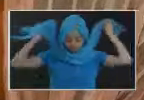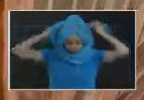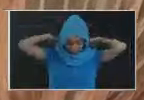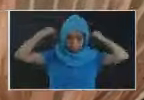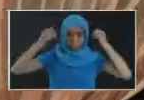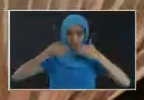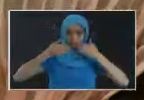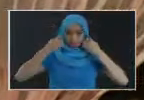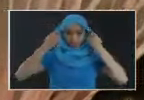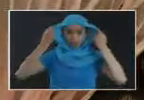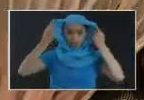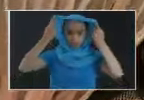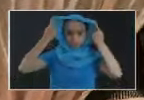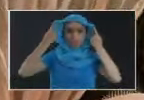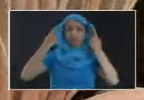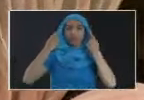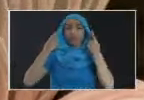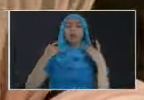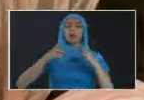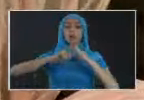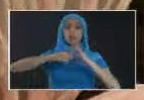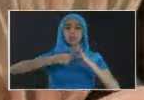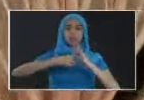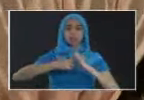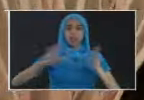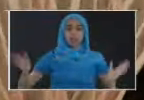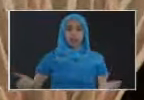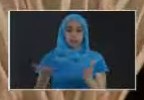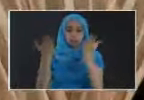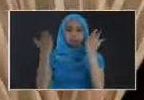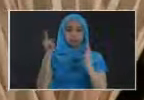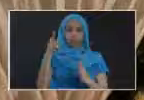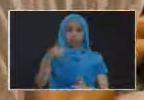Comienza a levantar tu voz ahí donde estás.